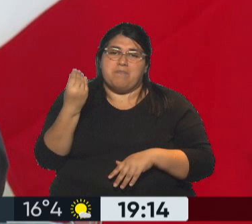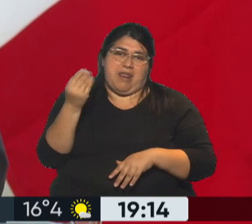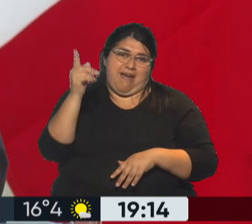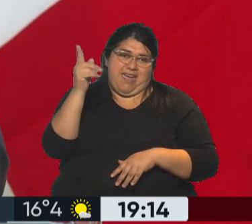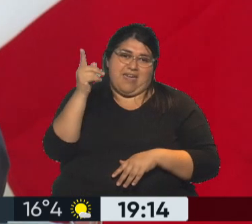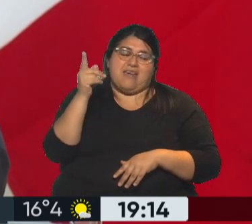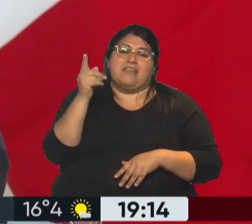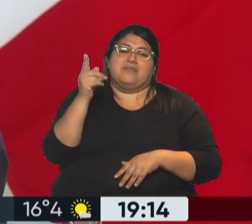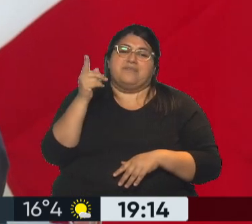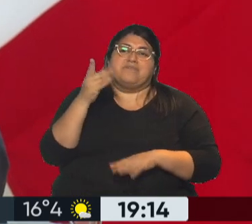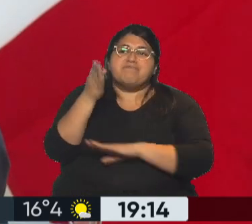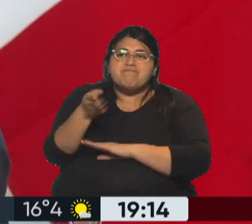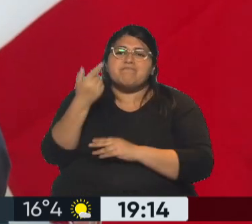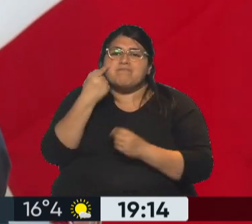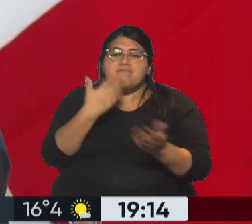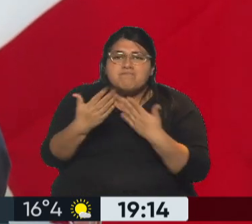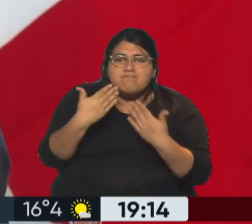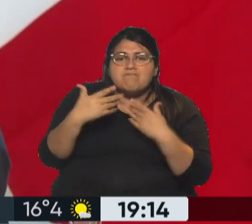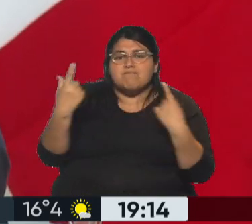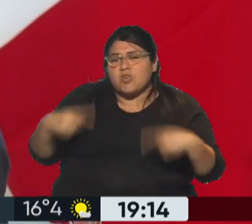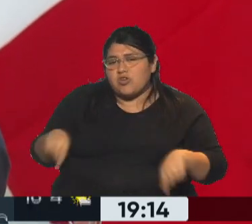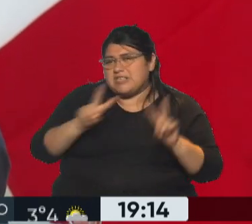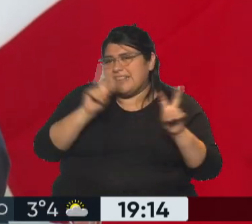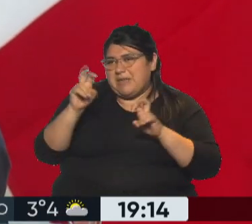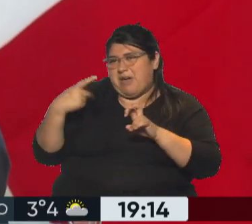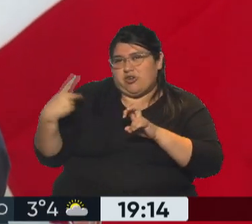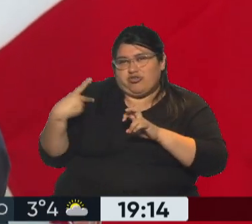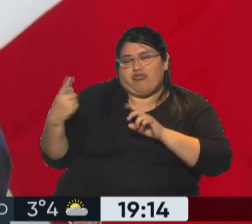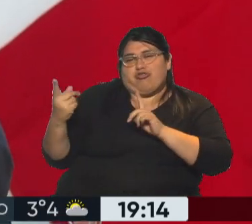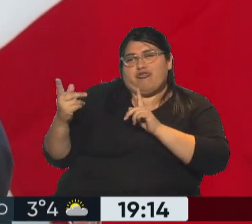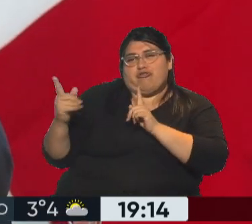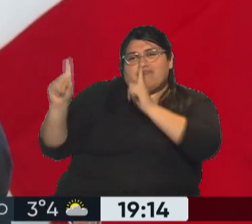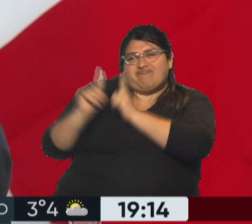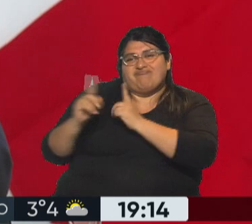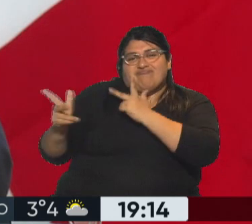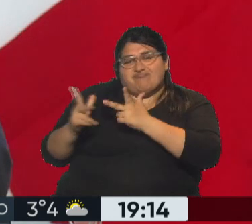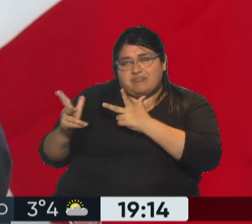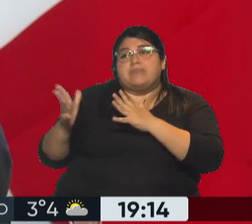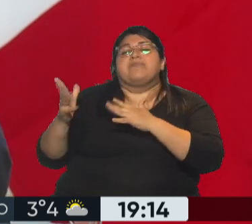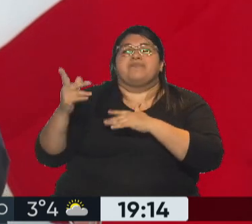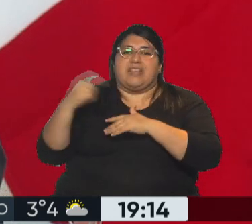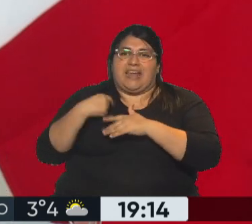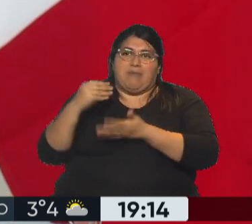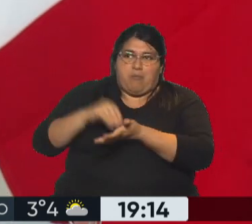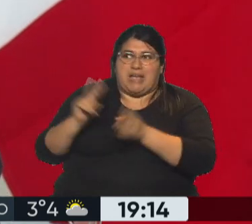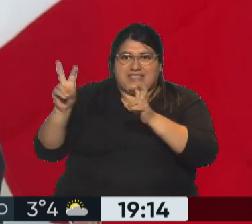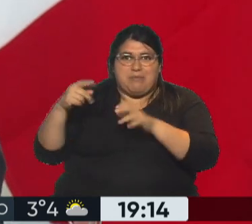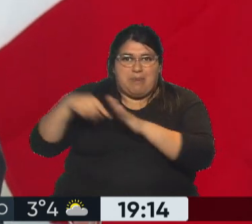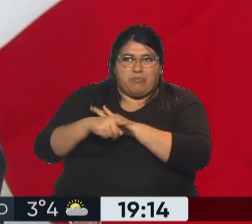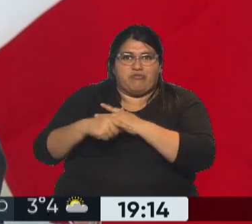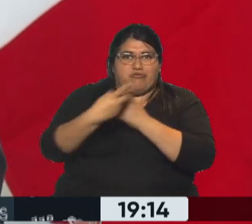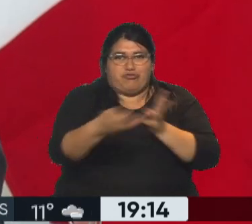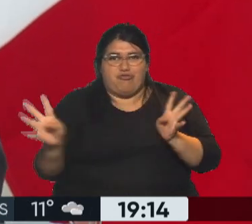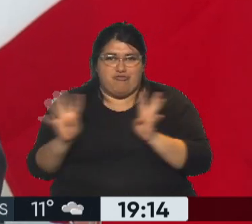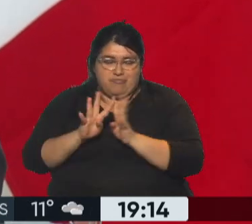líderes para seguir las conversaciones que hemos tenido en este caso nosotros. Con el presidente Macron también desde hace mucho tiempo